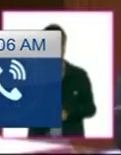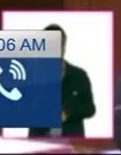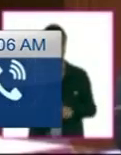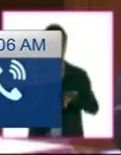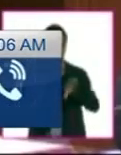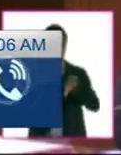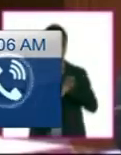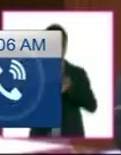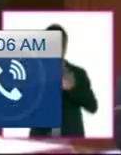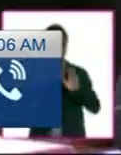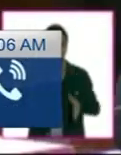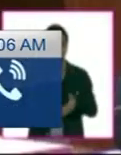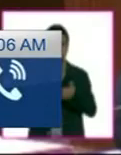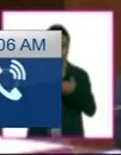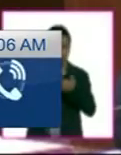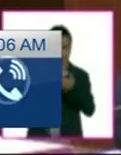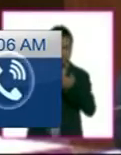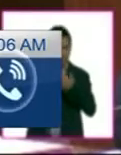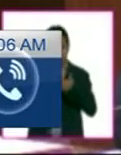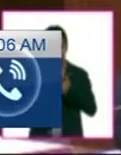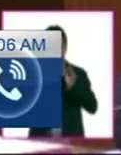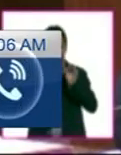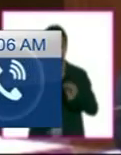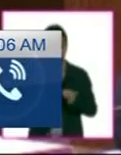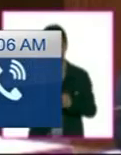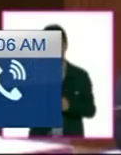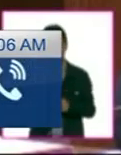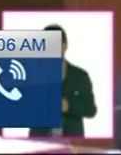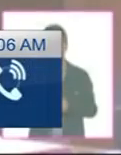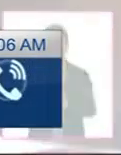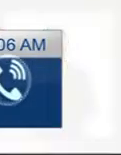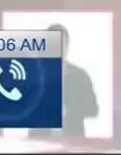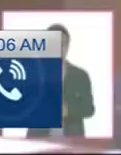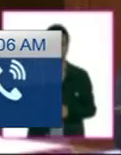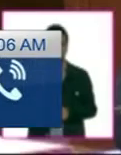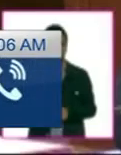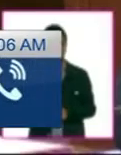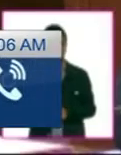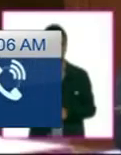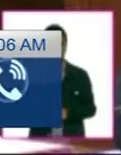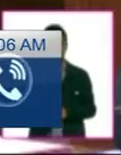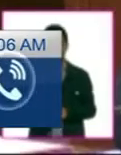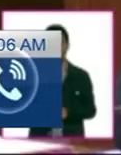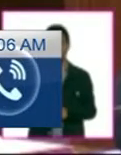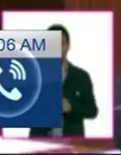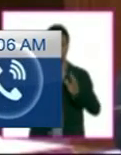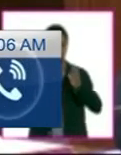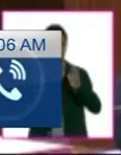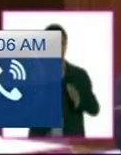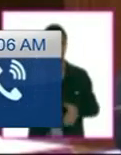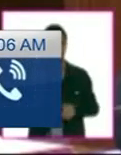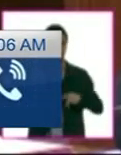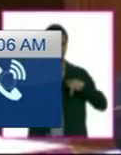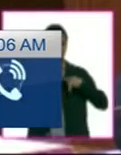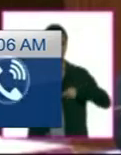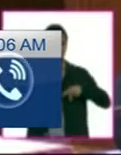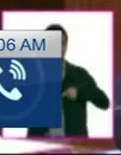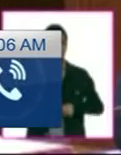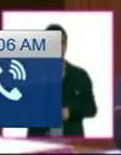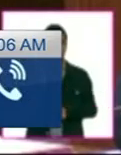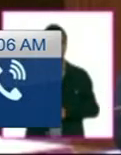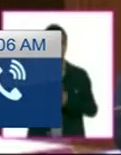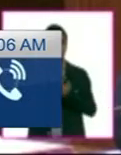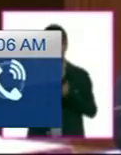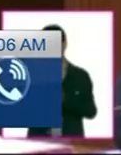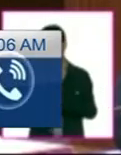a partir de procesos como este, que pueden resultar de pronto un tanto polémicos, pero que en la medida en que se le pueda dar transparencia al mismo